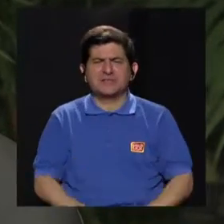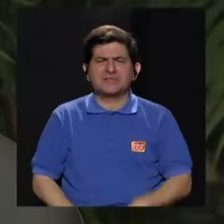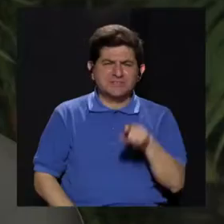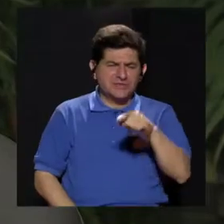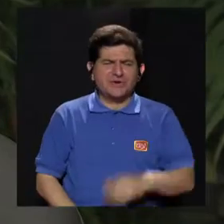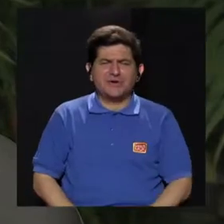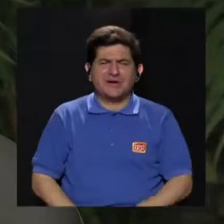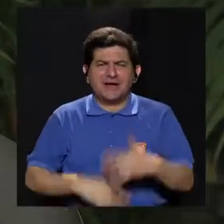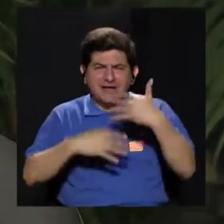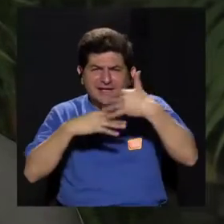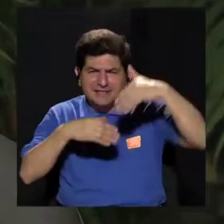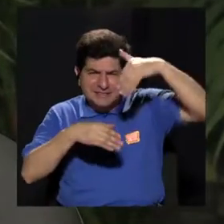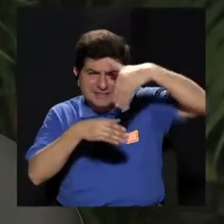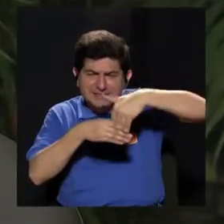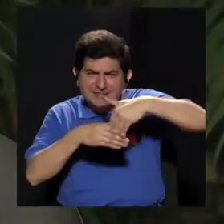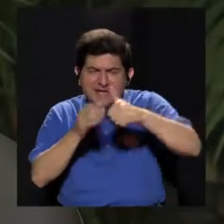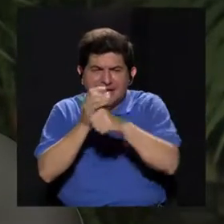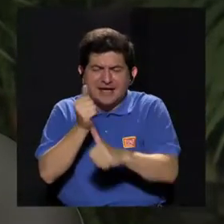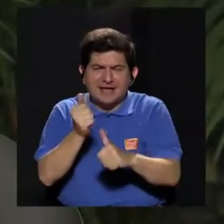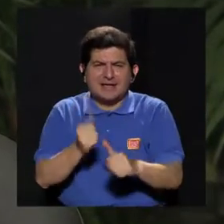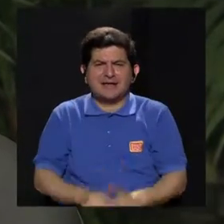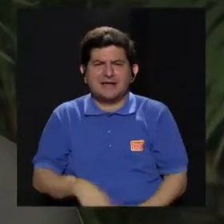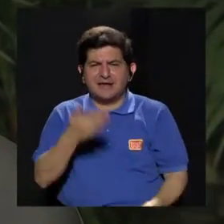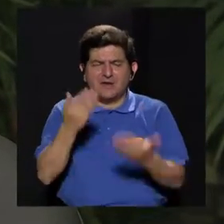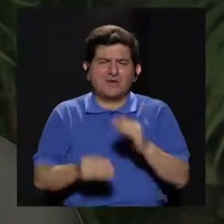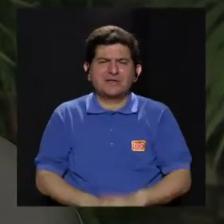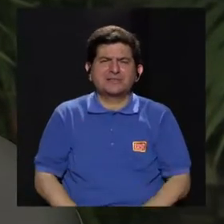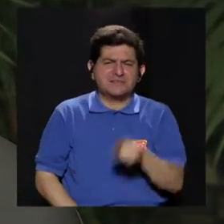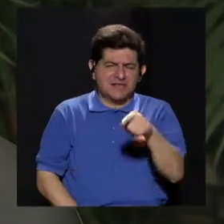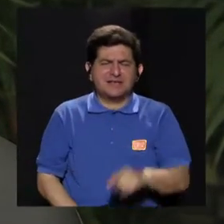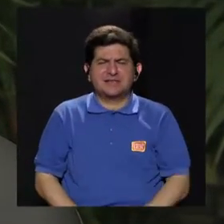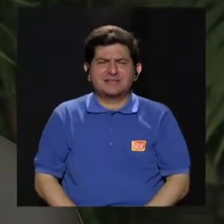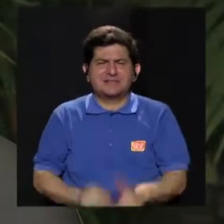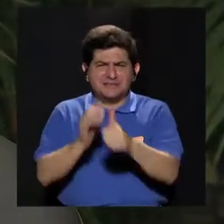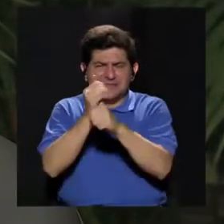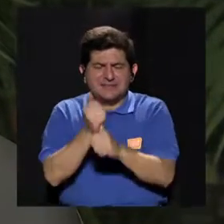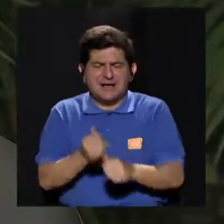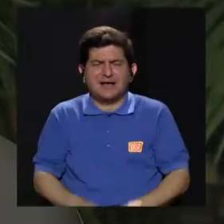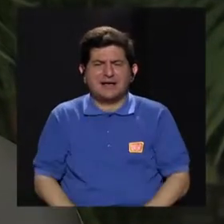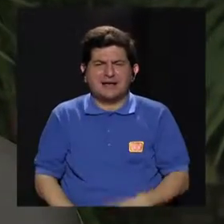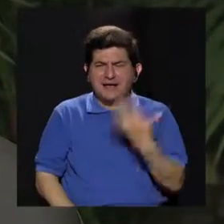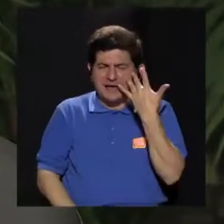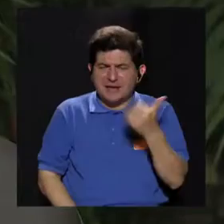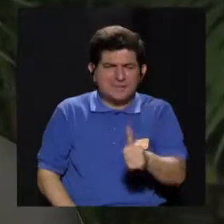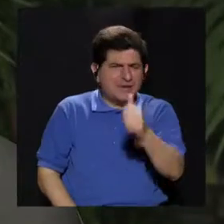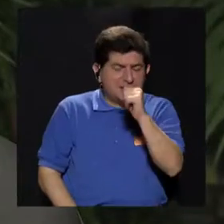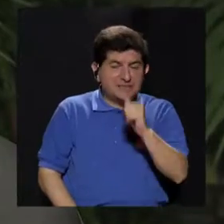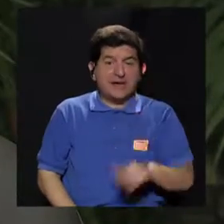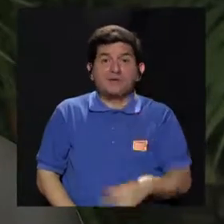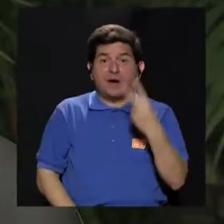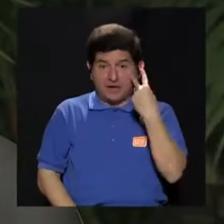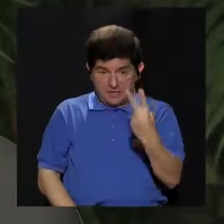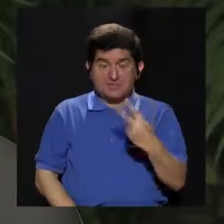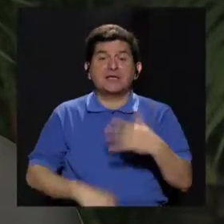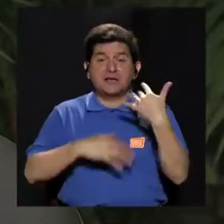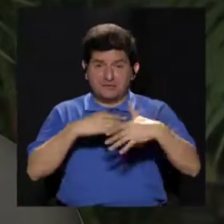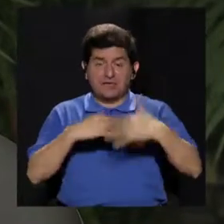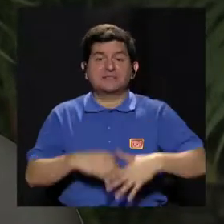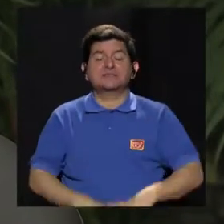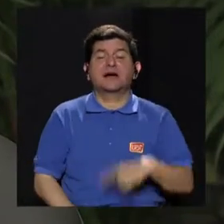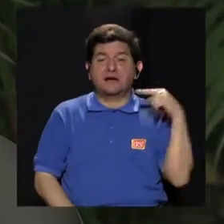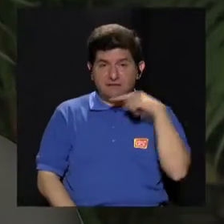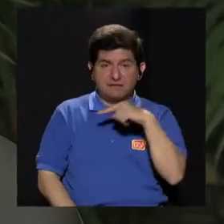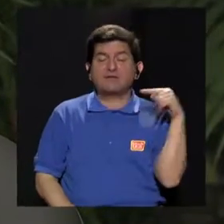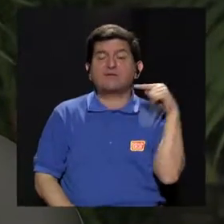es las estrías y un poquito tal vez las caquitas más aguadas, y con estrías de sangre roja.